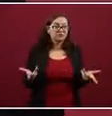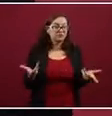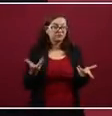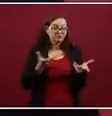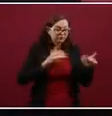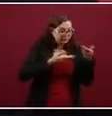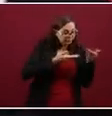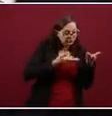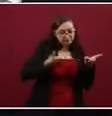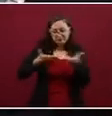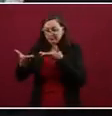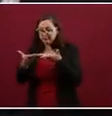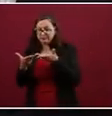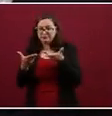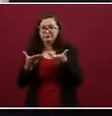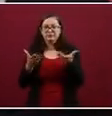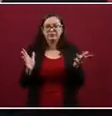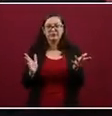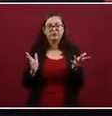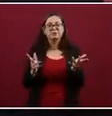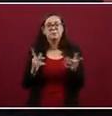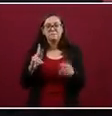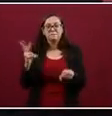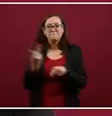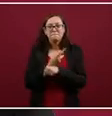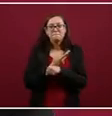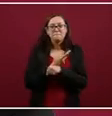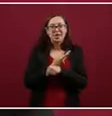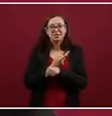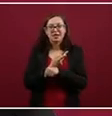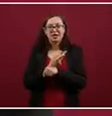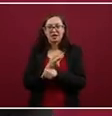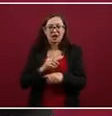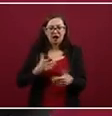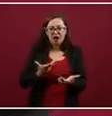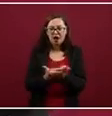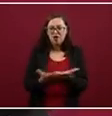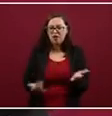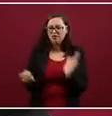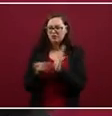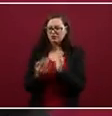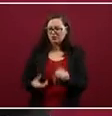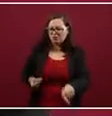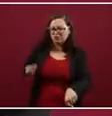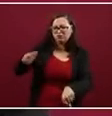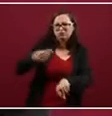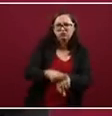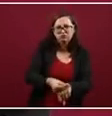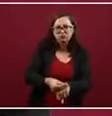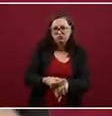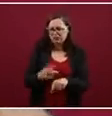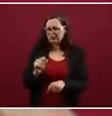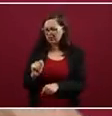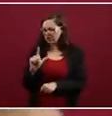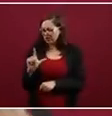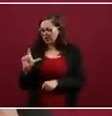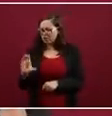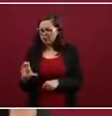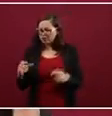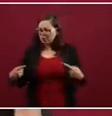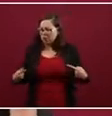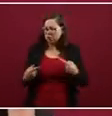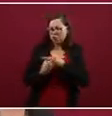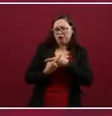unilaterales, entonces nos alejamos del modelo del Tratado de Libre Comercio. Es decir, ¿qué podría seguir en una guerra